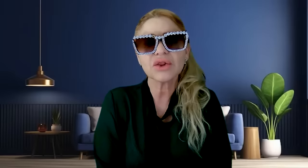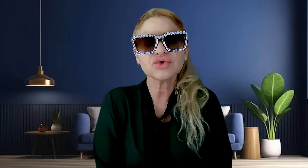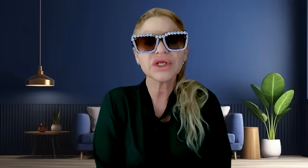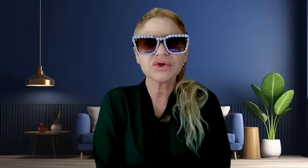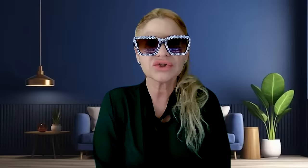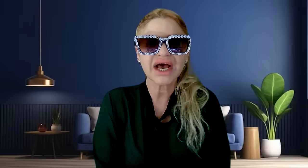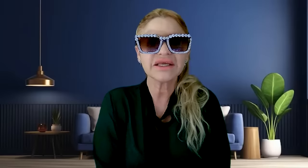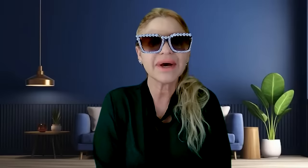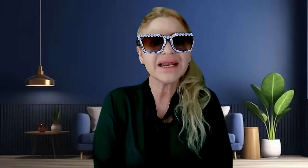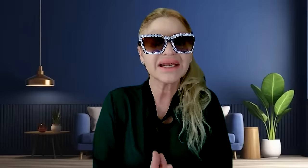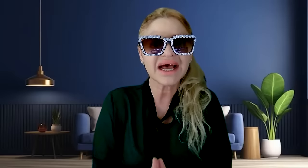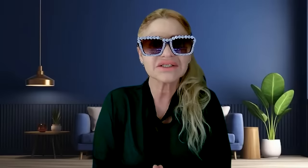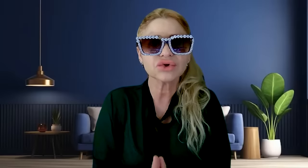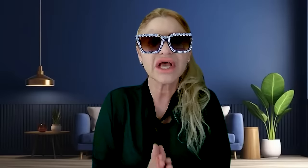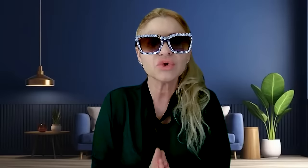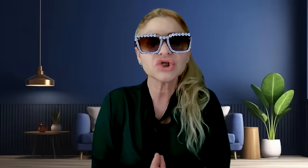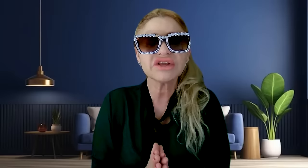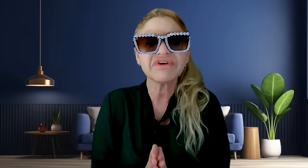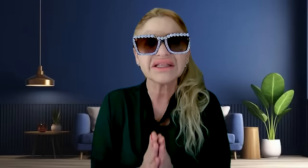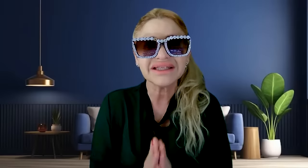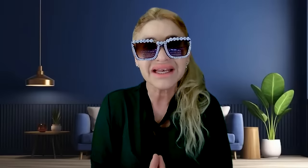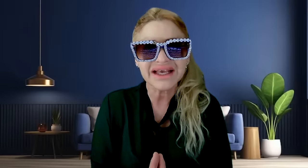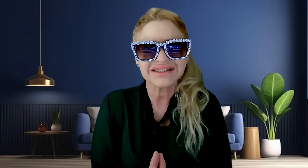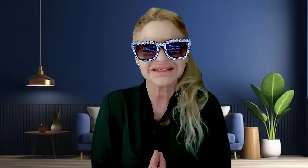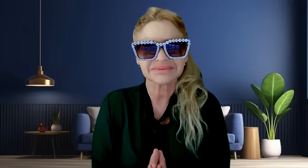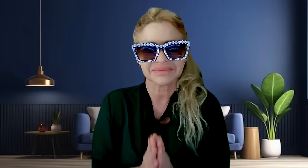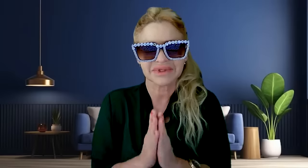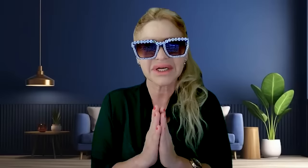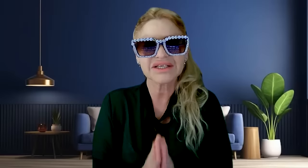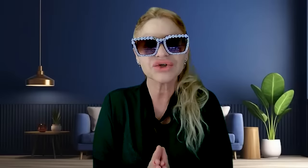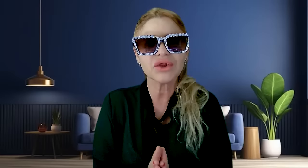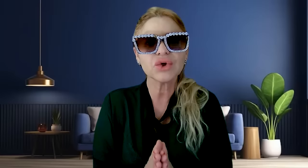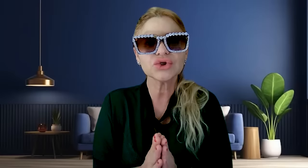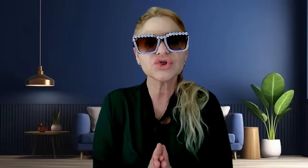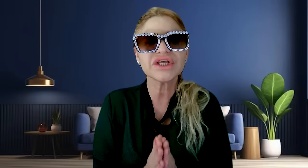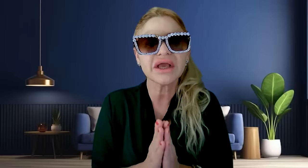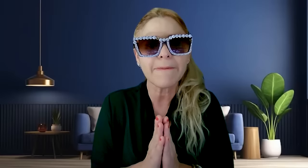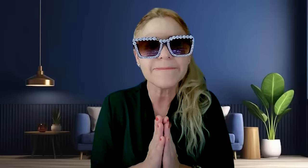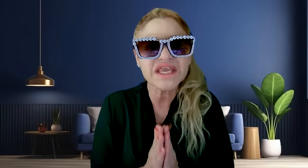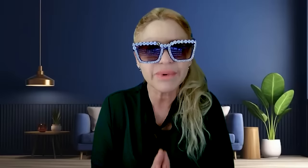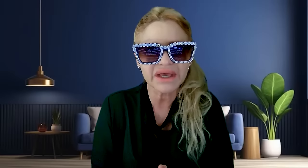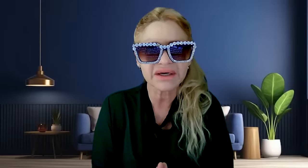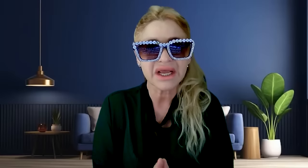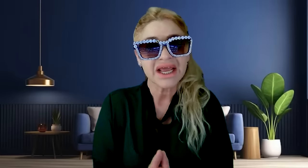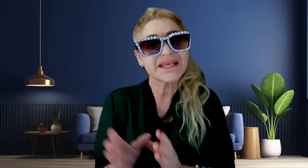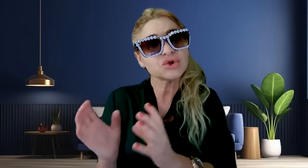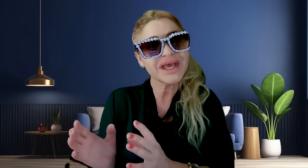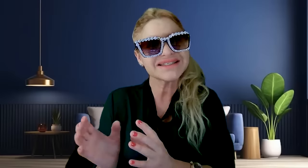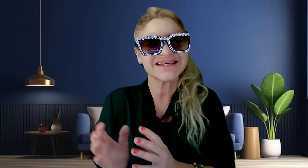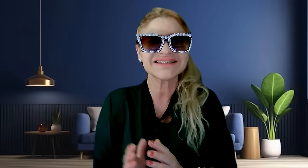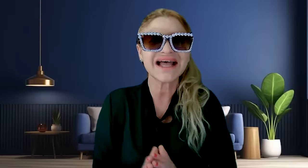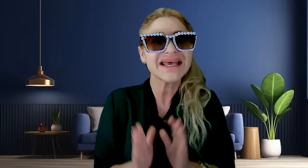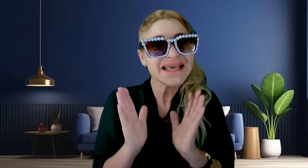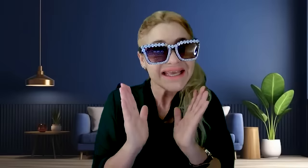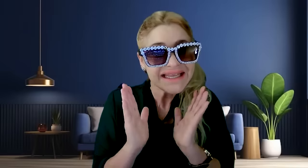a Estados Unidos a llevar el caso de abusos infantiles relacionado con Justin Bieber, que a su